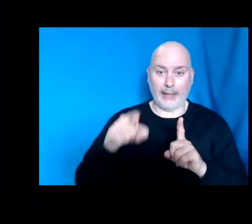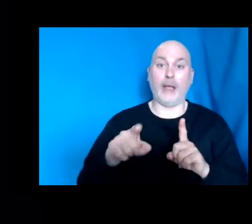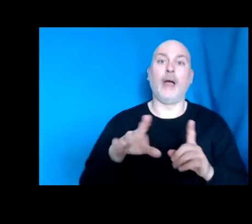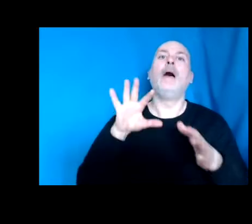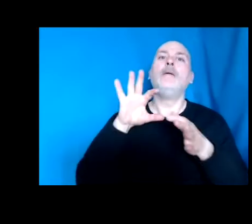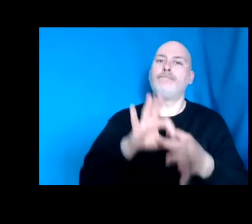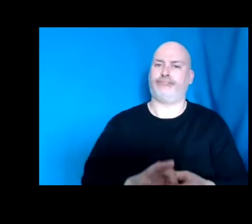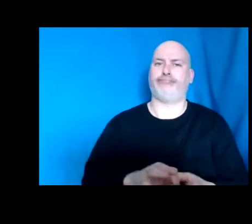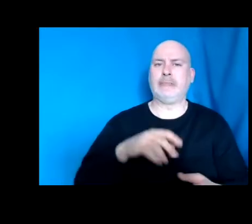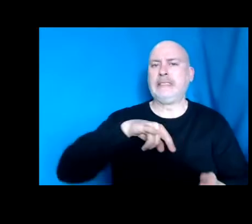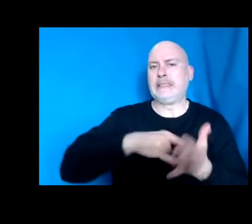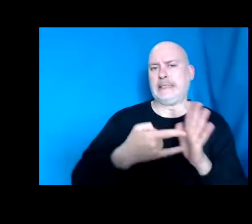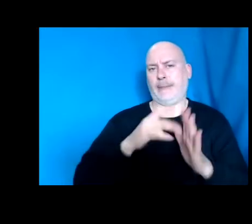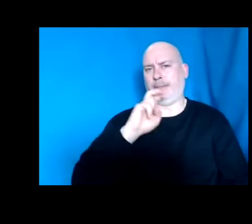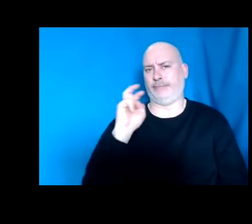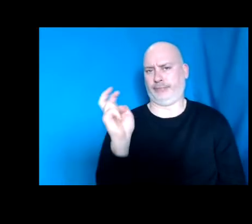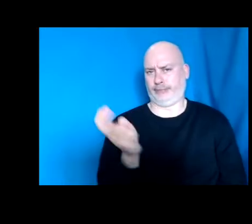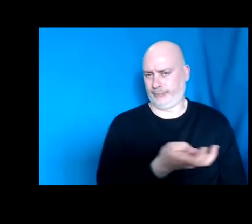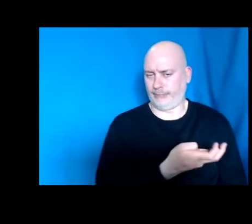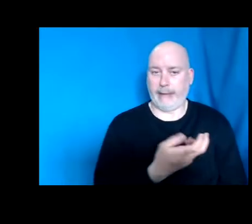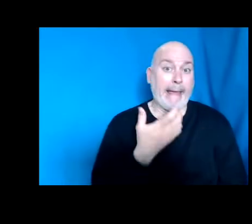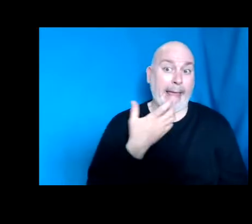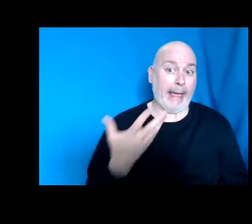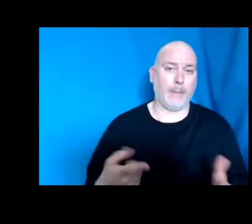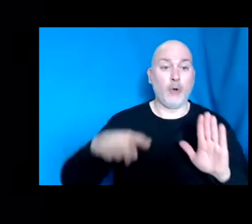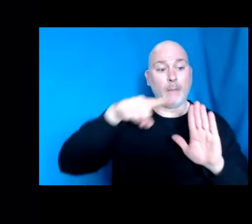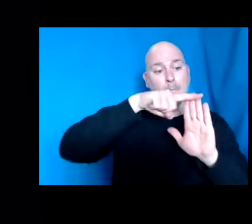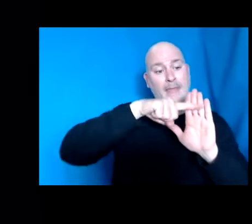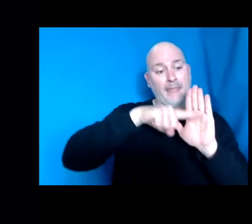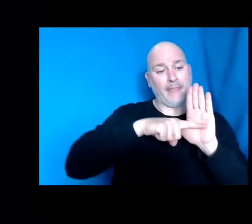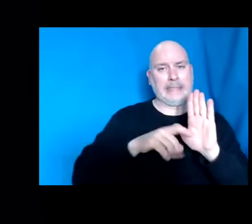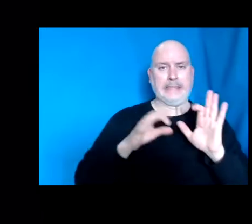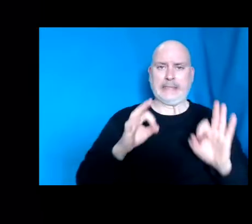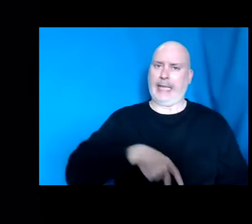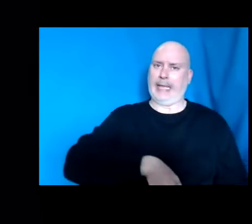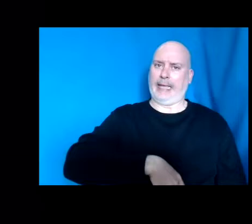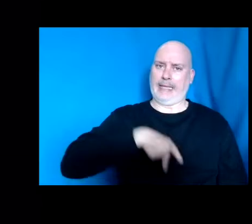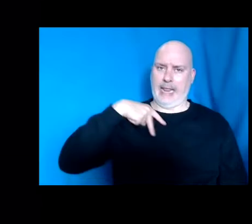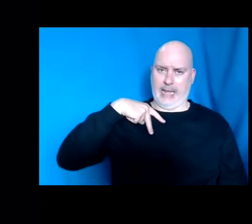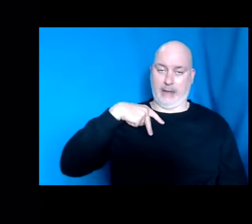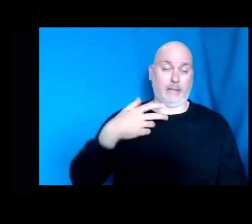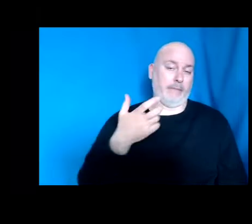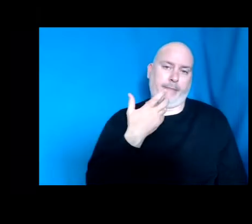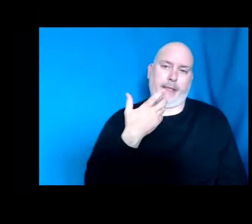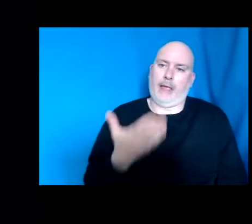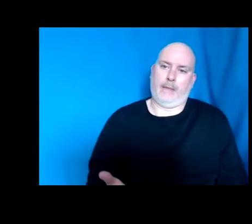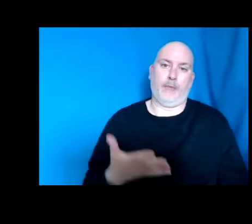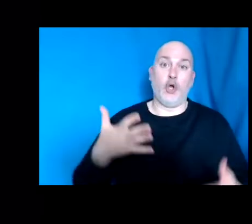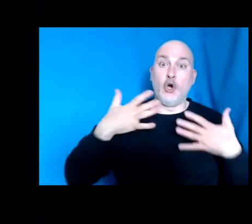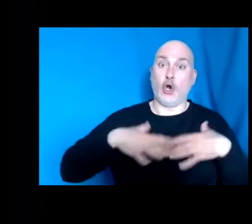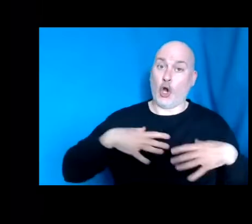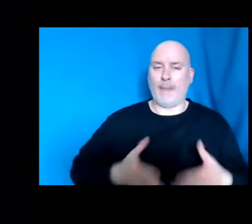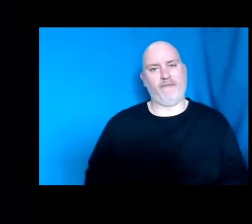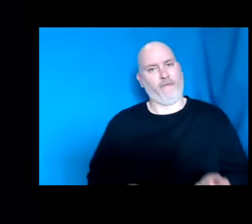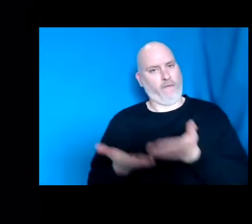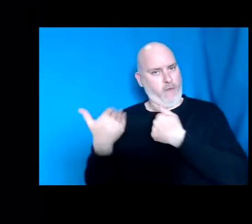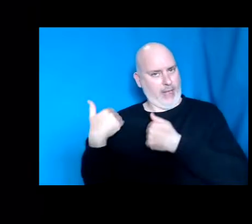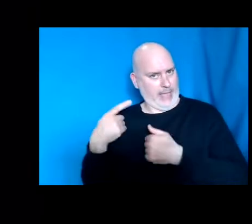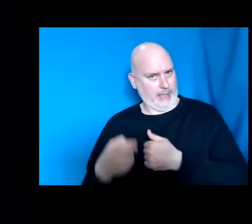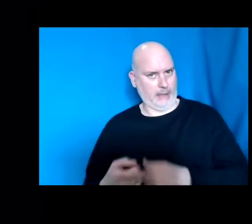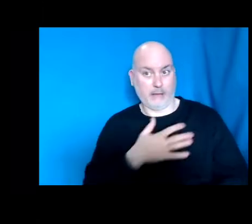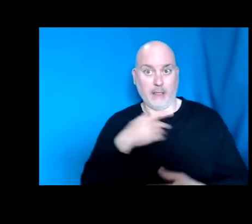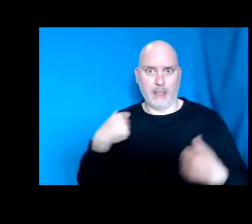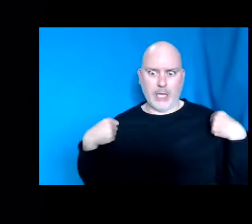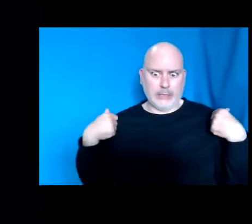En primer lugar, os vamos a hablar de las medidas generales, que van a ser pues, quitar la ropa del niño. Cuanto más